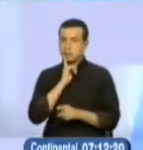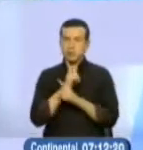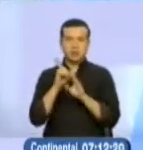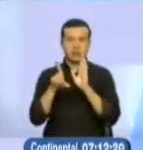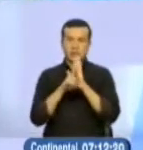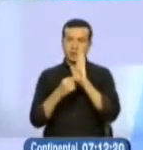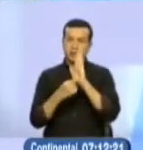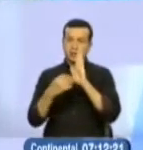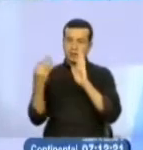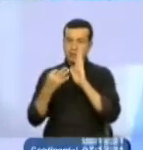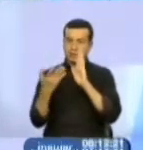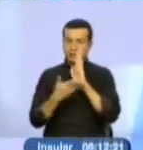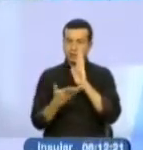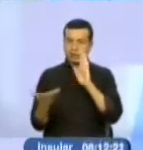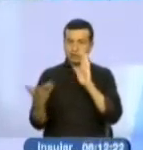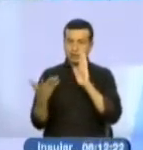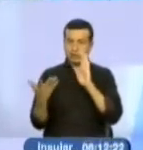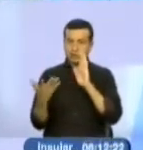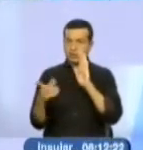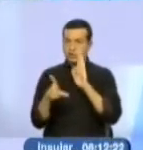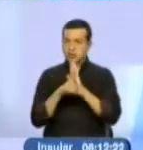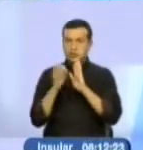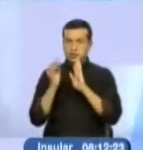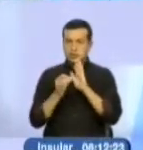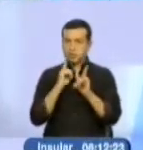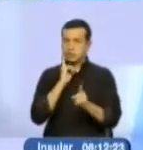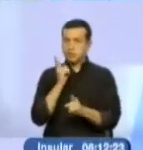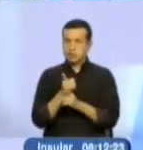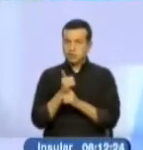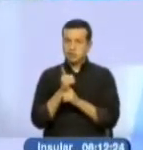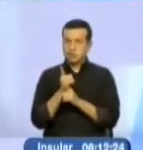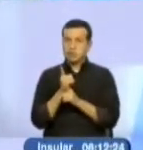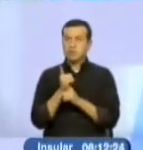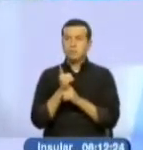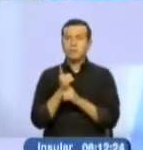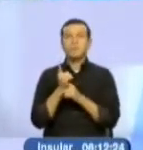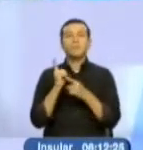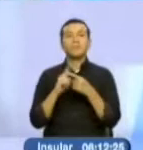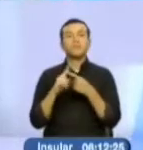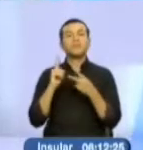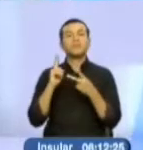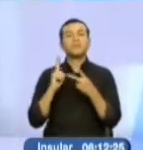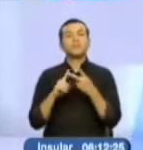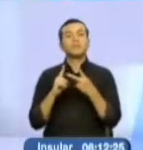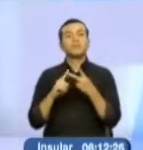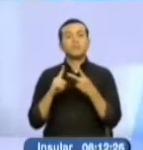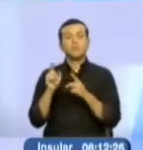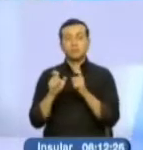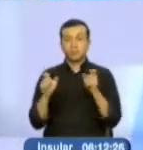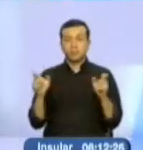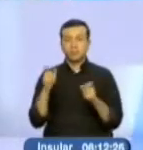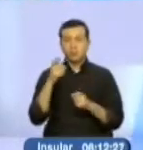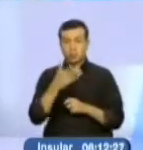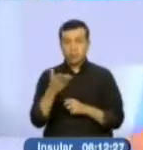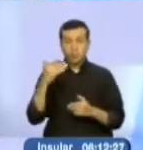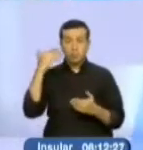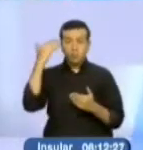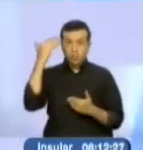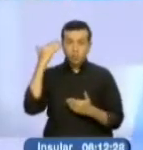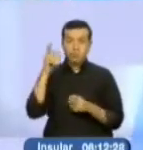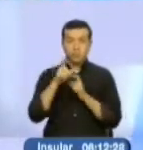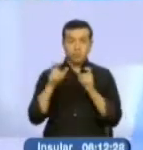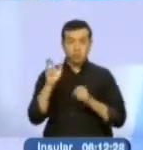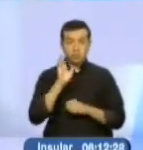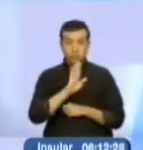esto es una garantía de legalidad por un lado pero por otro lado le brinda a los actores políticos a la